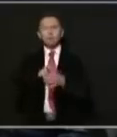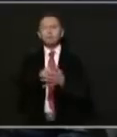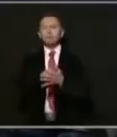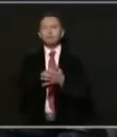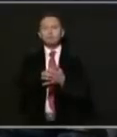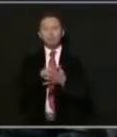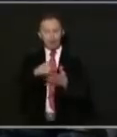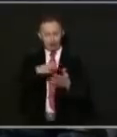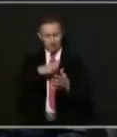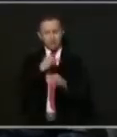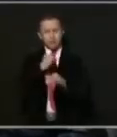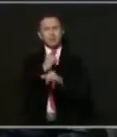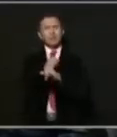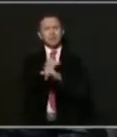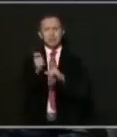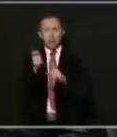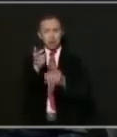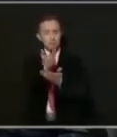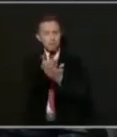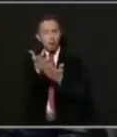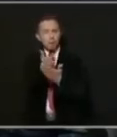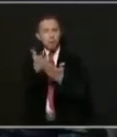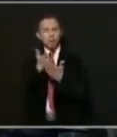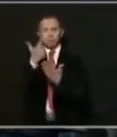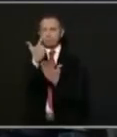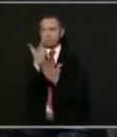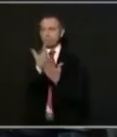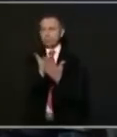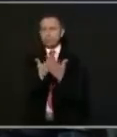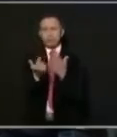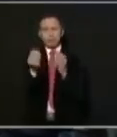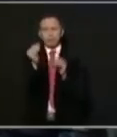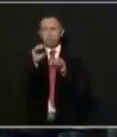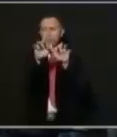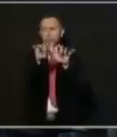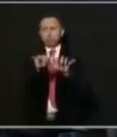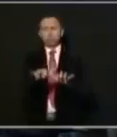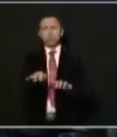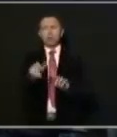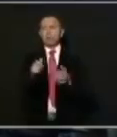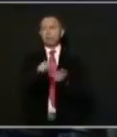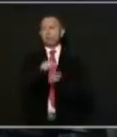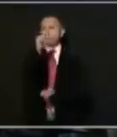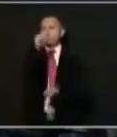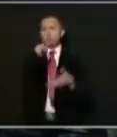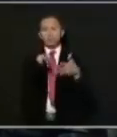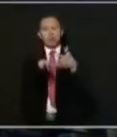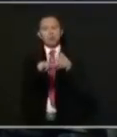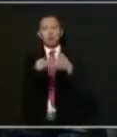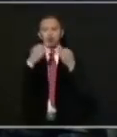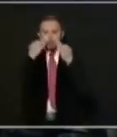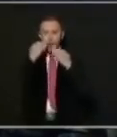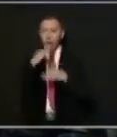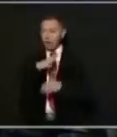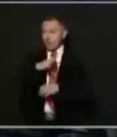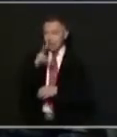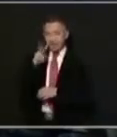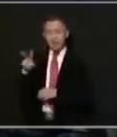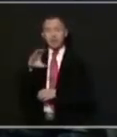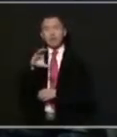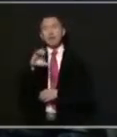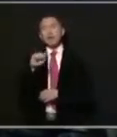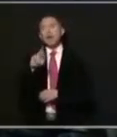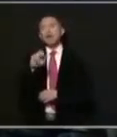a transparentar la nómina. Aquí estoy viendo a Carlos Ursúa, que es